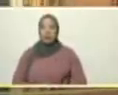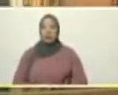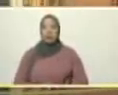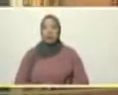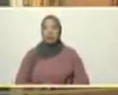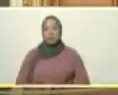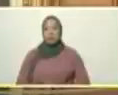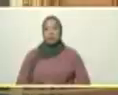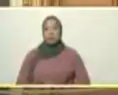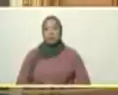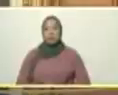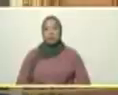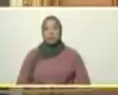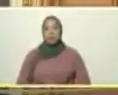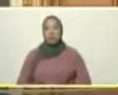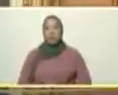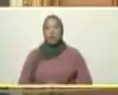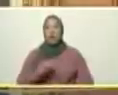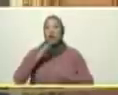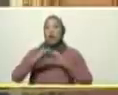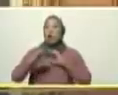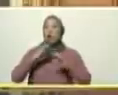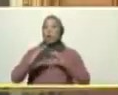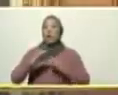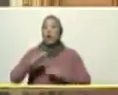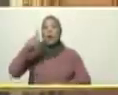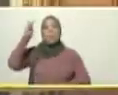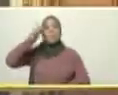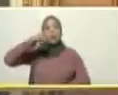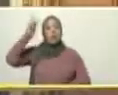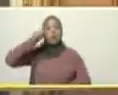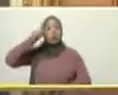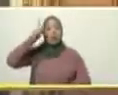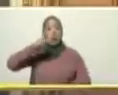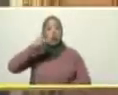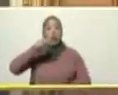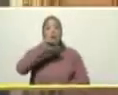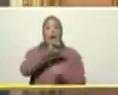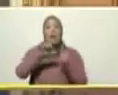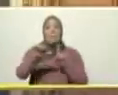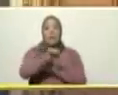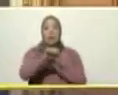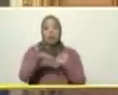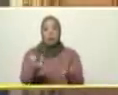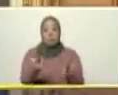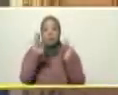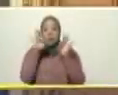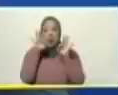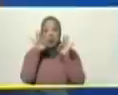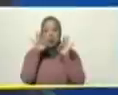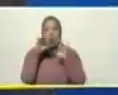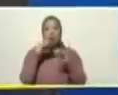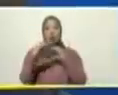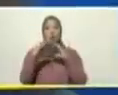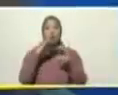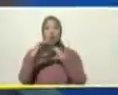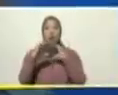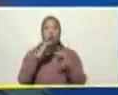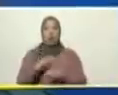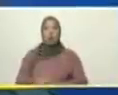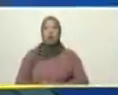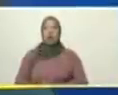Bem-vindo. Comunicadora, docente, activista, ecosocialista y comunicadora. Buenas noches a todos,